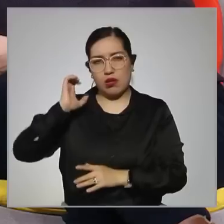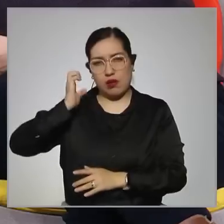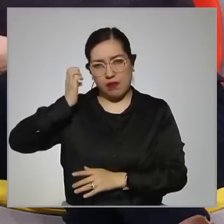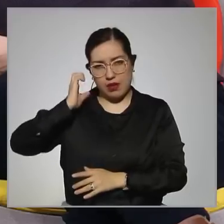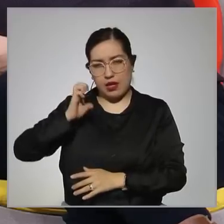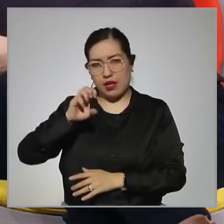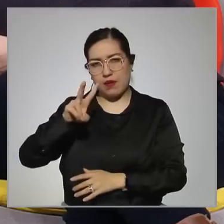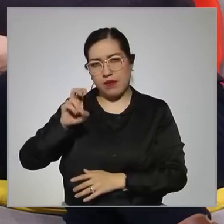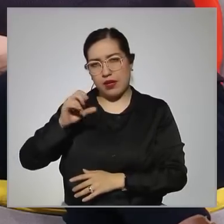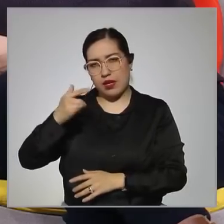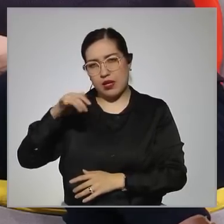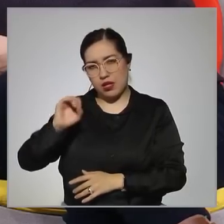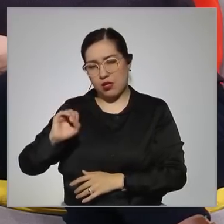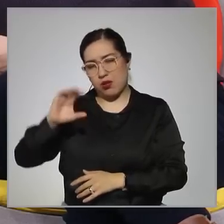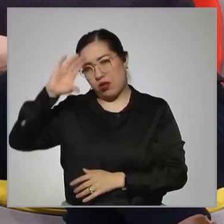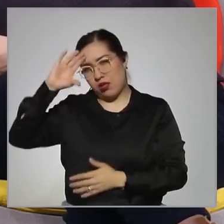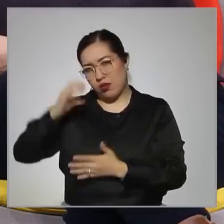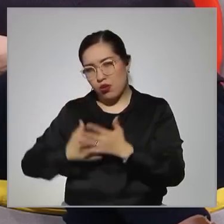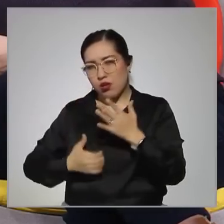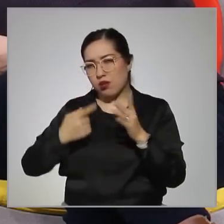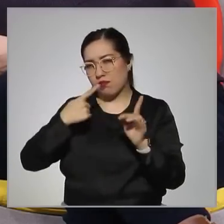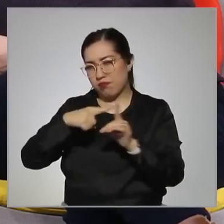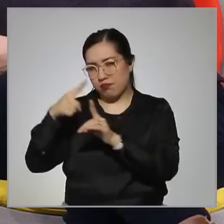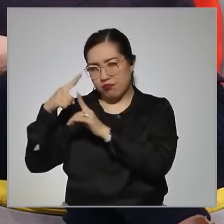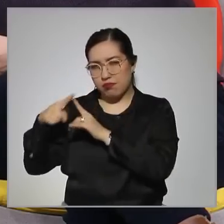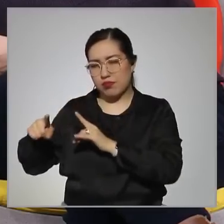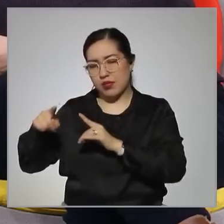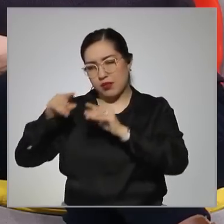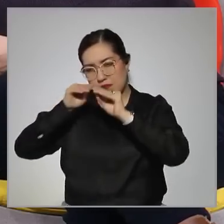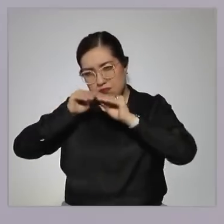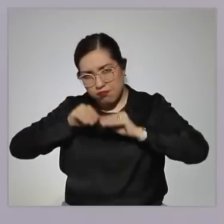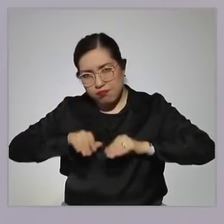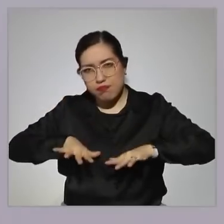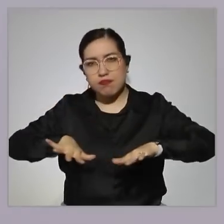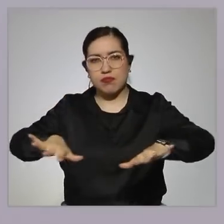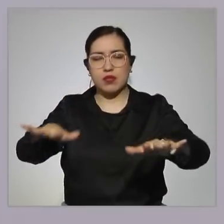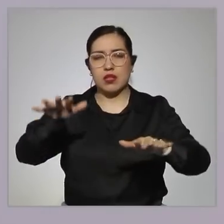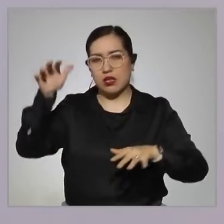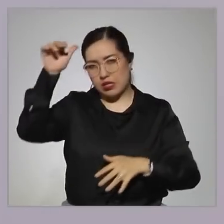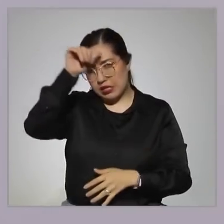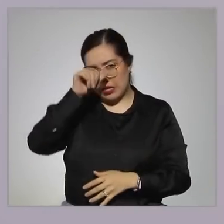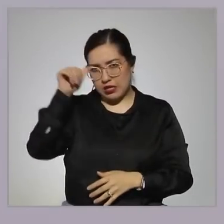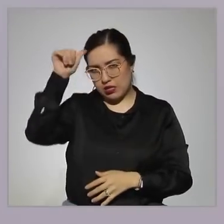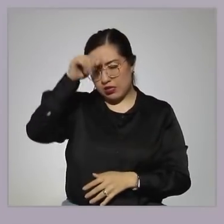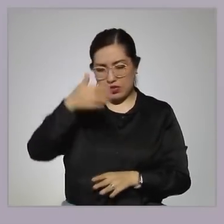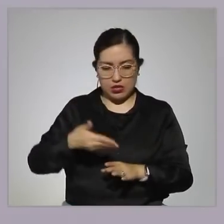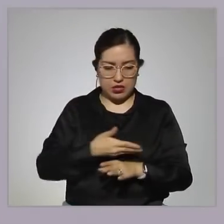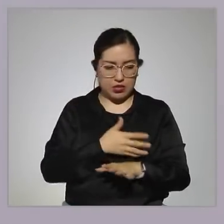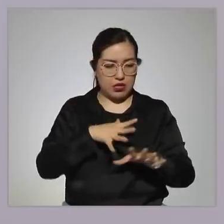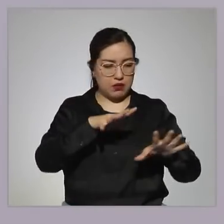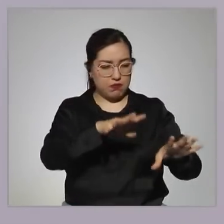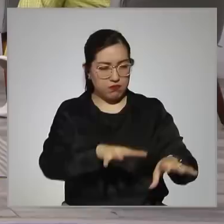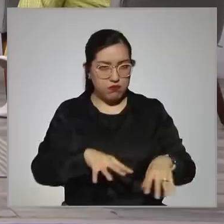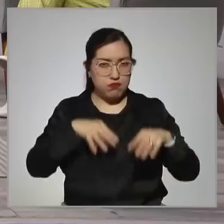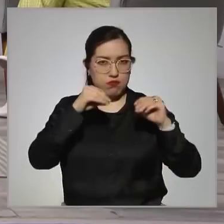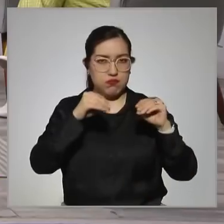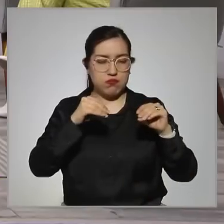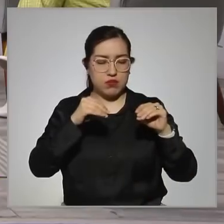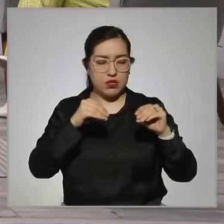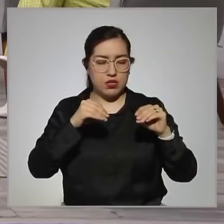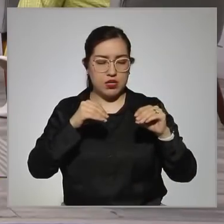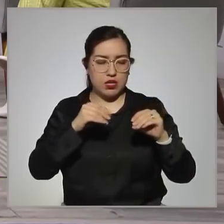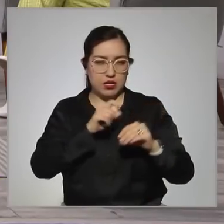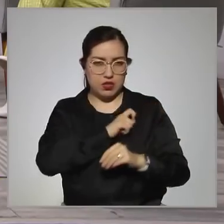religiosos, franciscanos, dominicos, agustinos, prácticamente después de la conquista de la Ciudad de México, vienen los religiosos